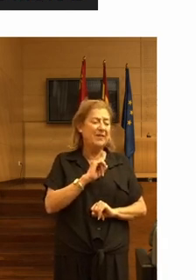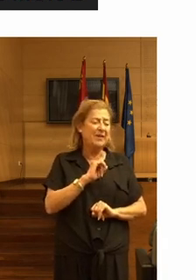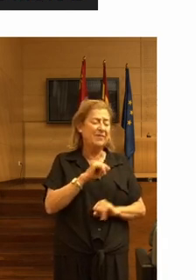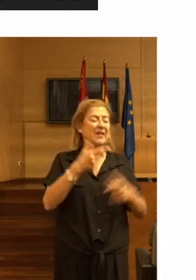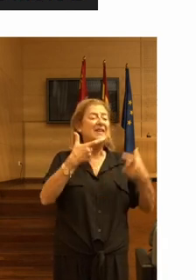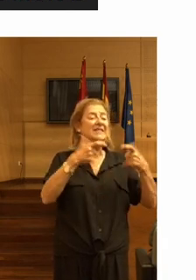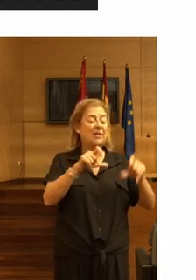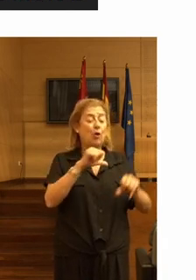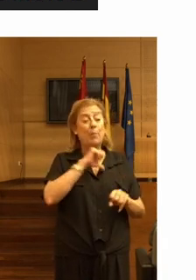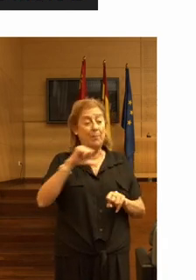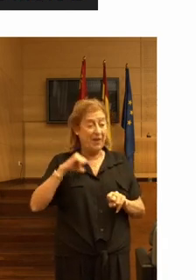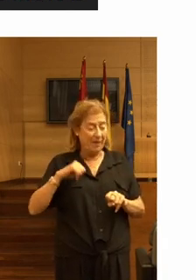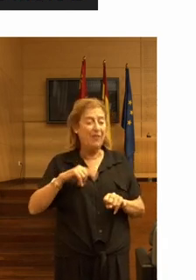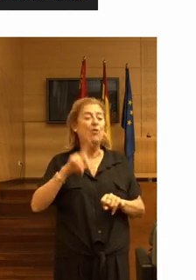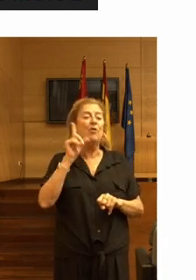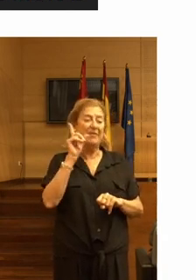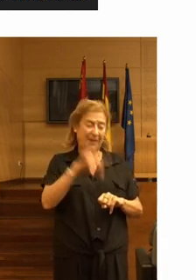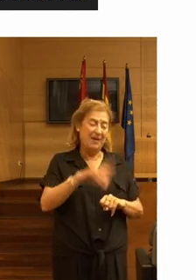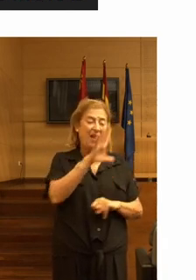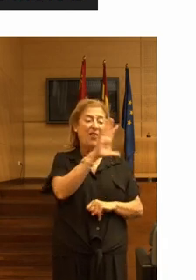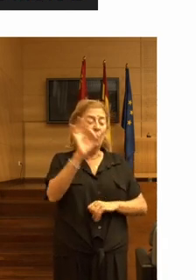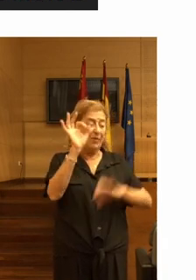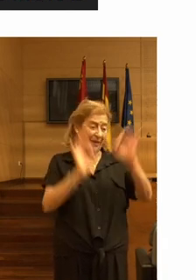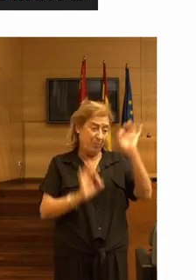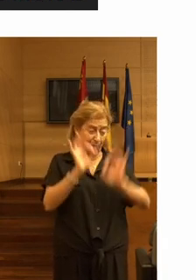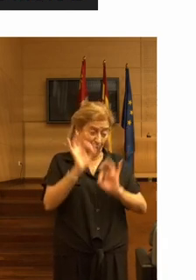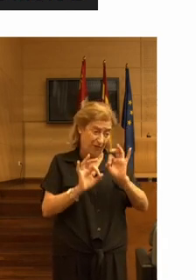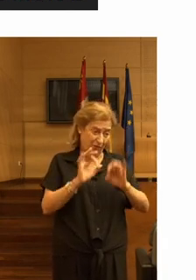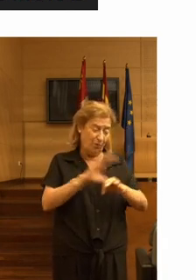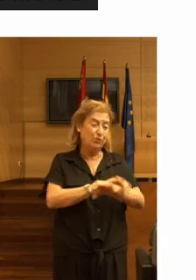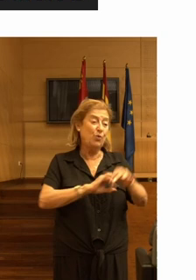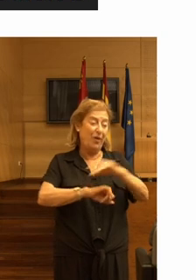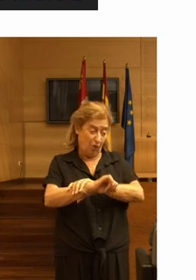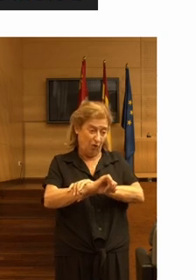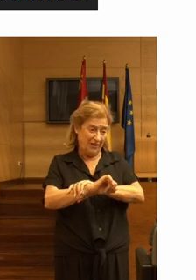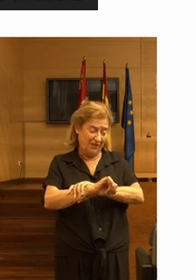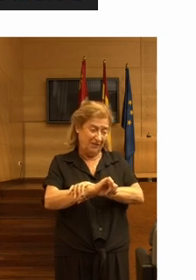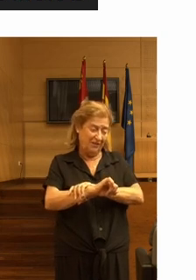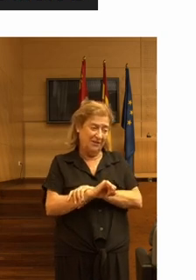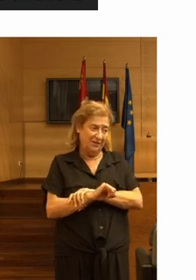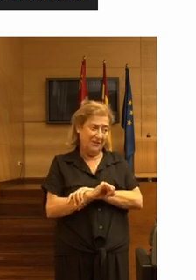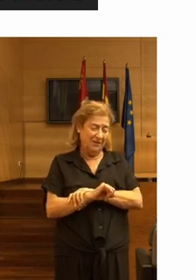el sector privado también ha reducido hasta un 50% en sujeciones